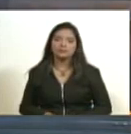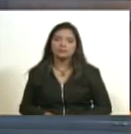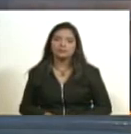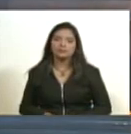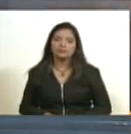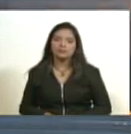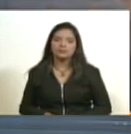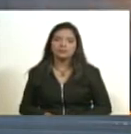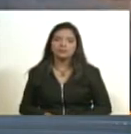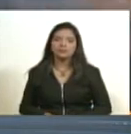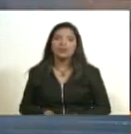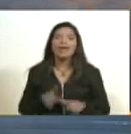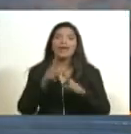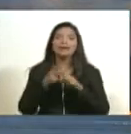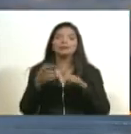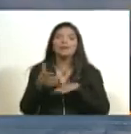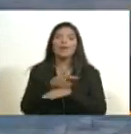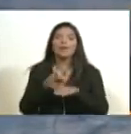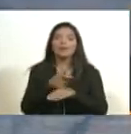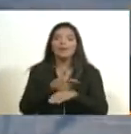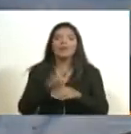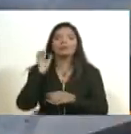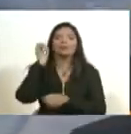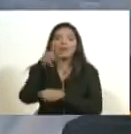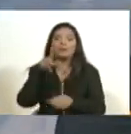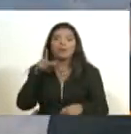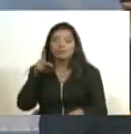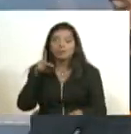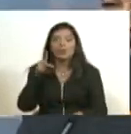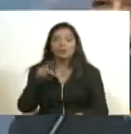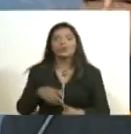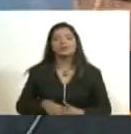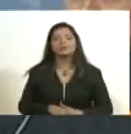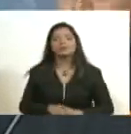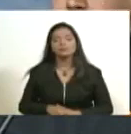El exgobernador de Amazonas, Guarulla.